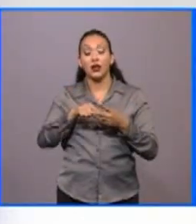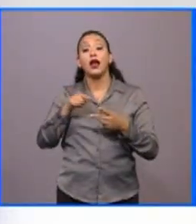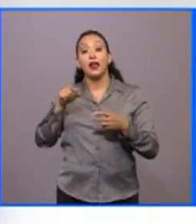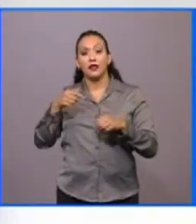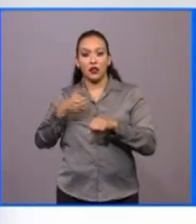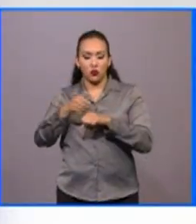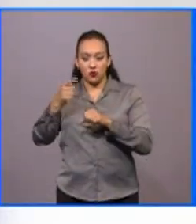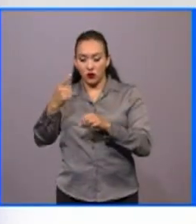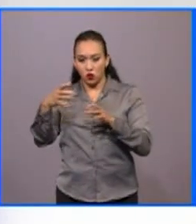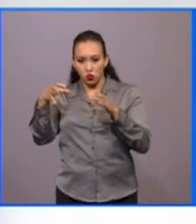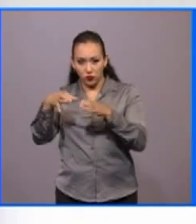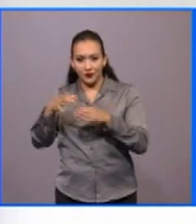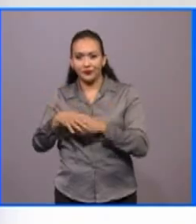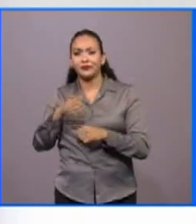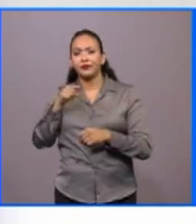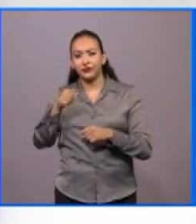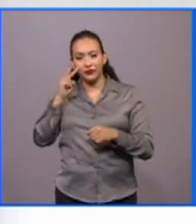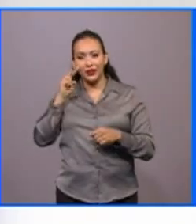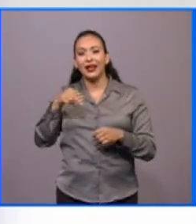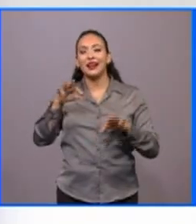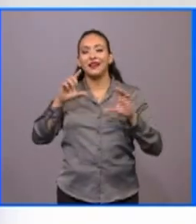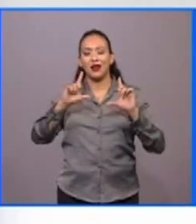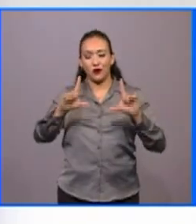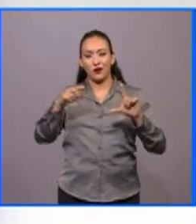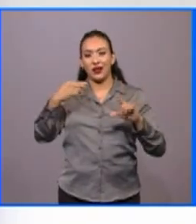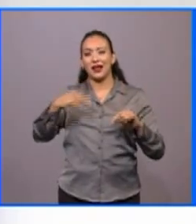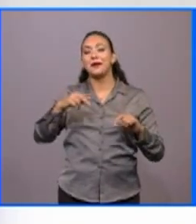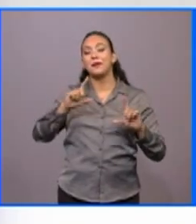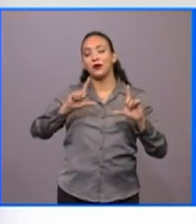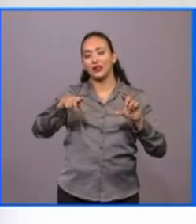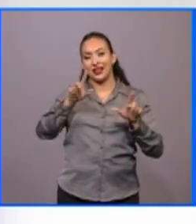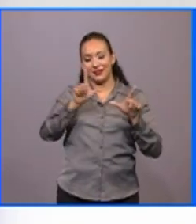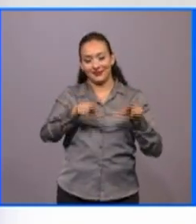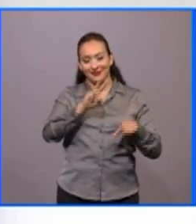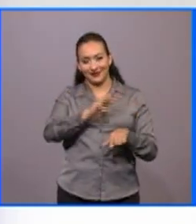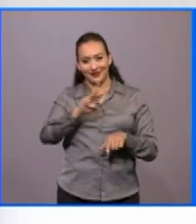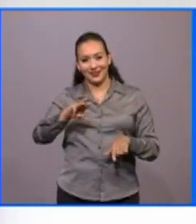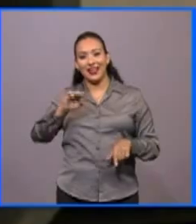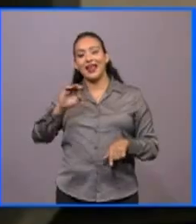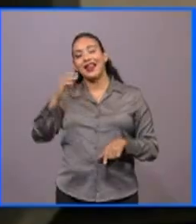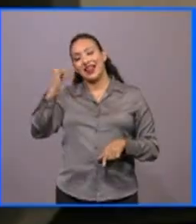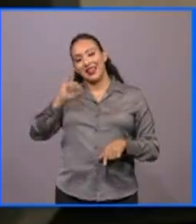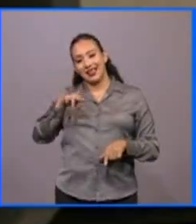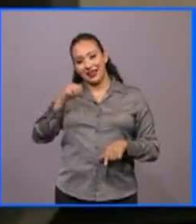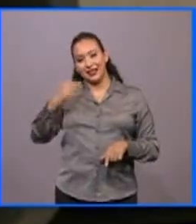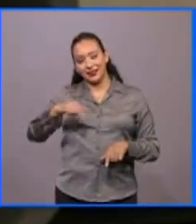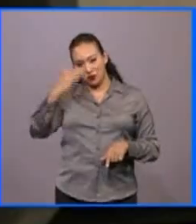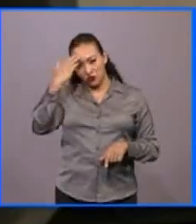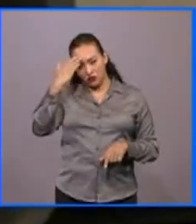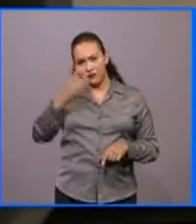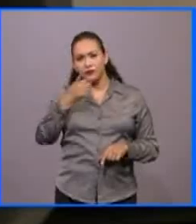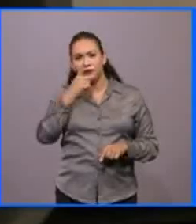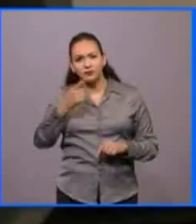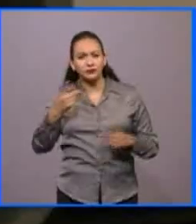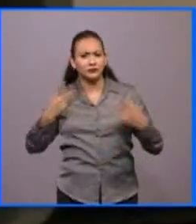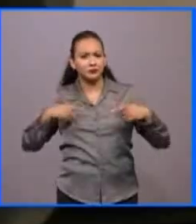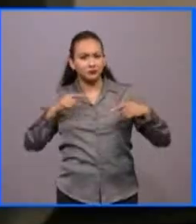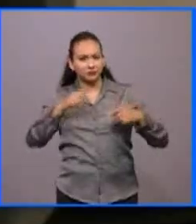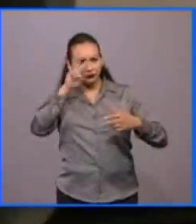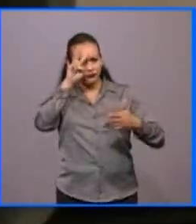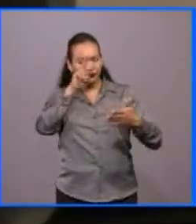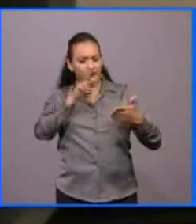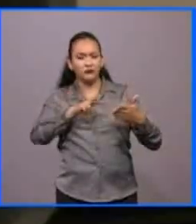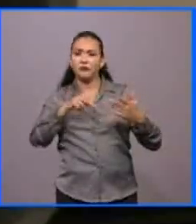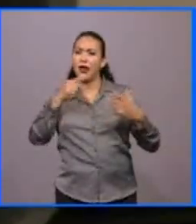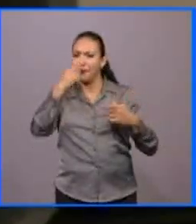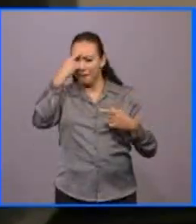judicial 1, que aparece en el portal del INE Conócenles, Práctica y Ubica, vulnera las condiciones paritarias de participación y